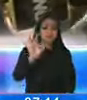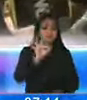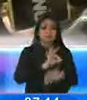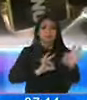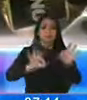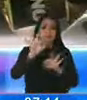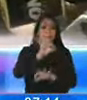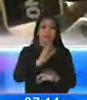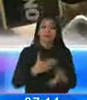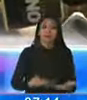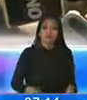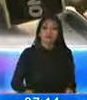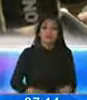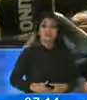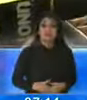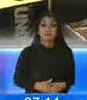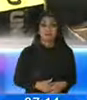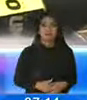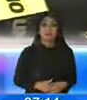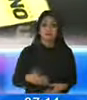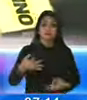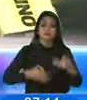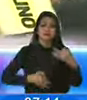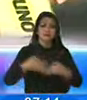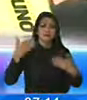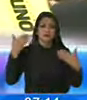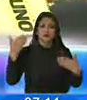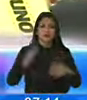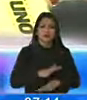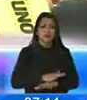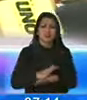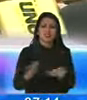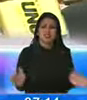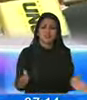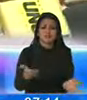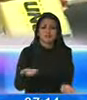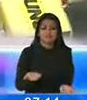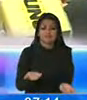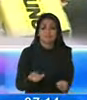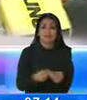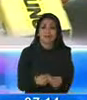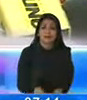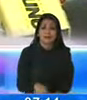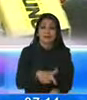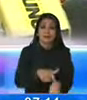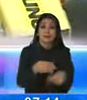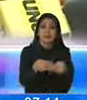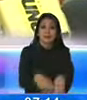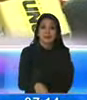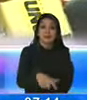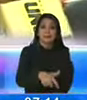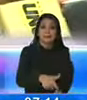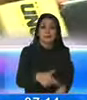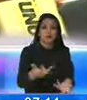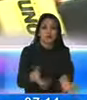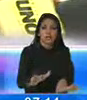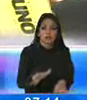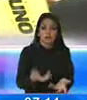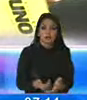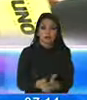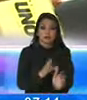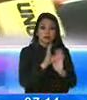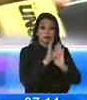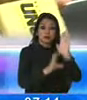reemplazo. Considero de que ya el juicio político se convierte en extemporáneo, porque la ley, o en este caso la Constitución, no